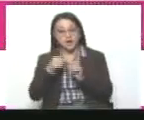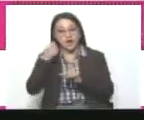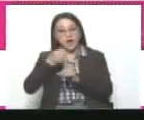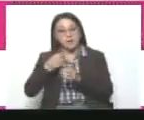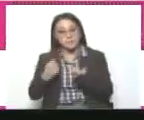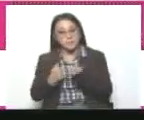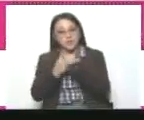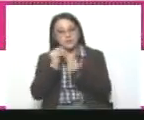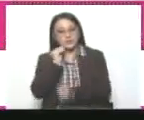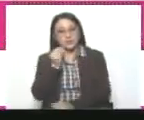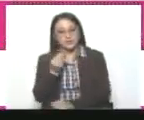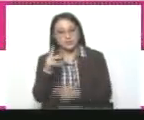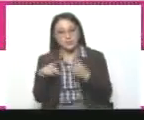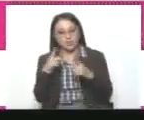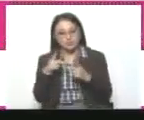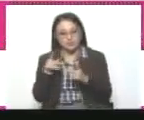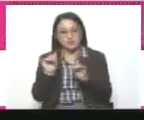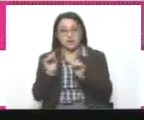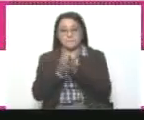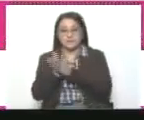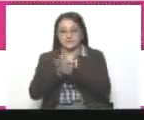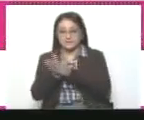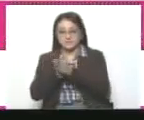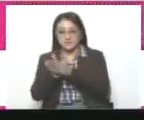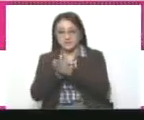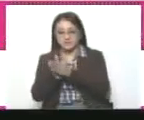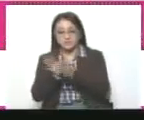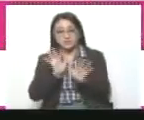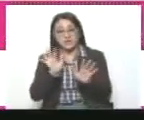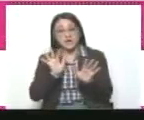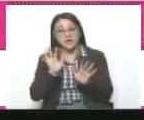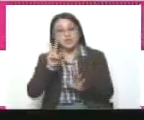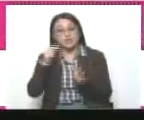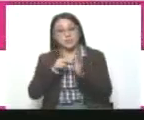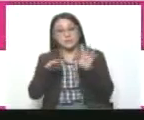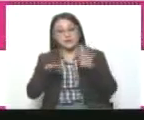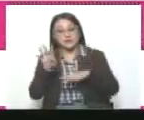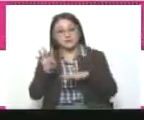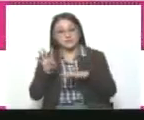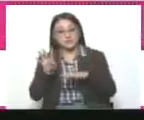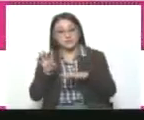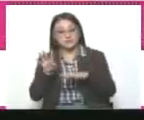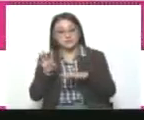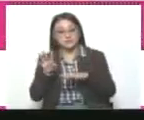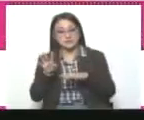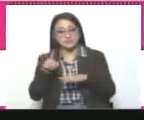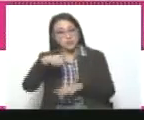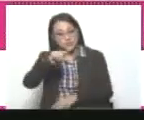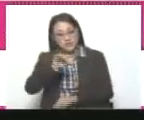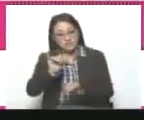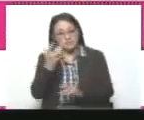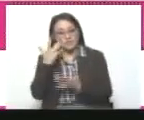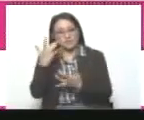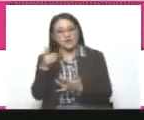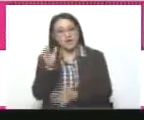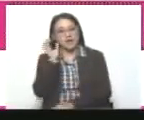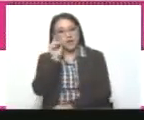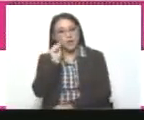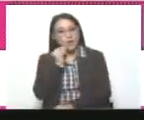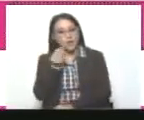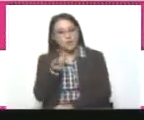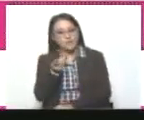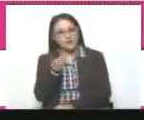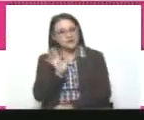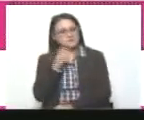juventud productiva, al emprendimiento, ya en el 2014, para que ustedes vean, este muchachito, no sé qué